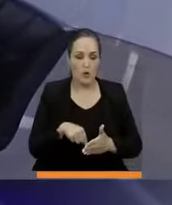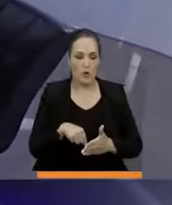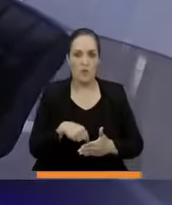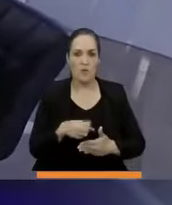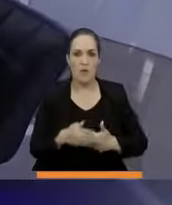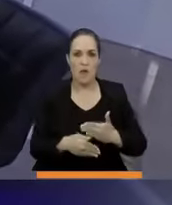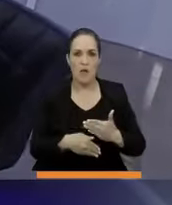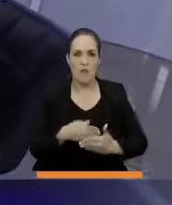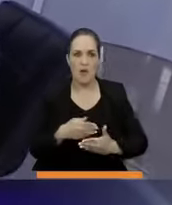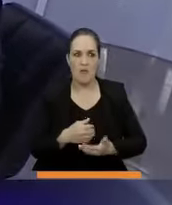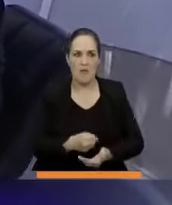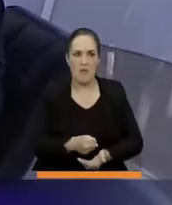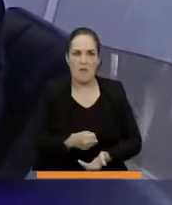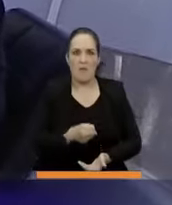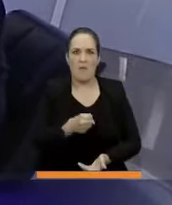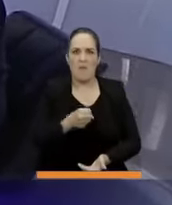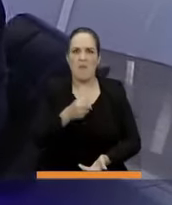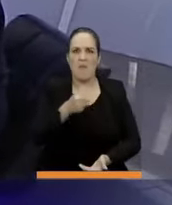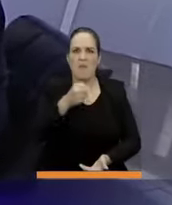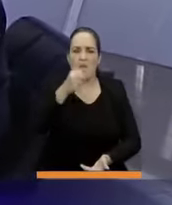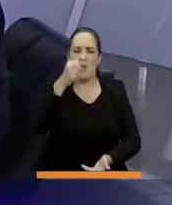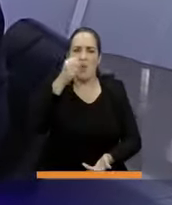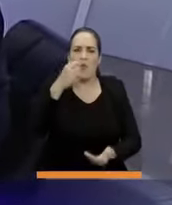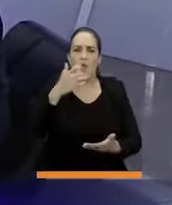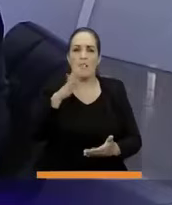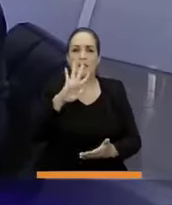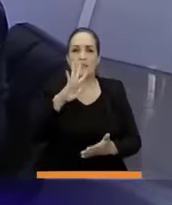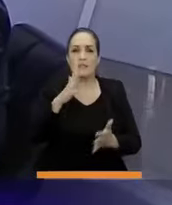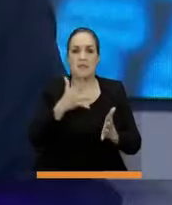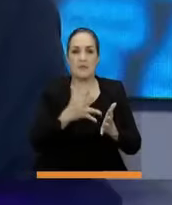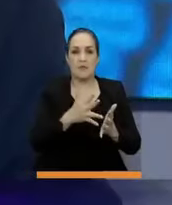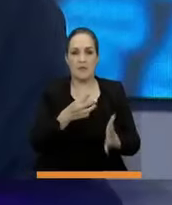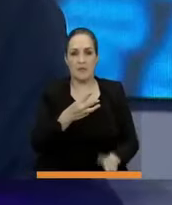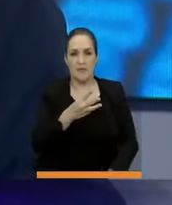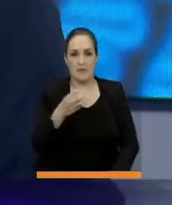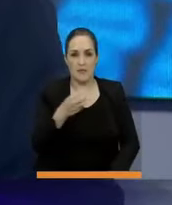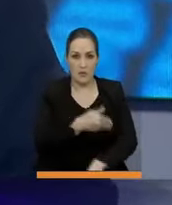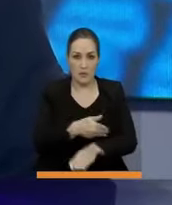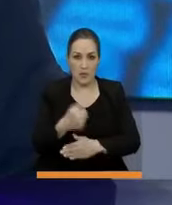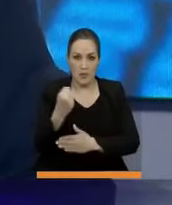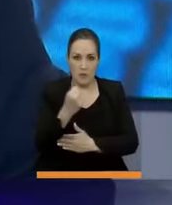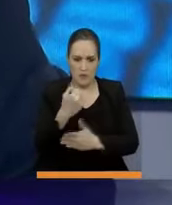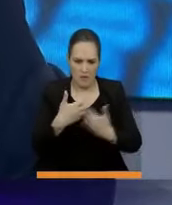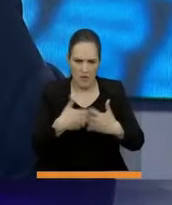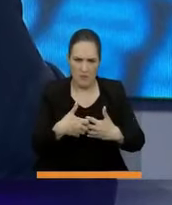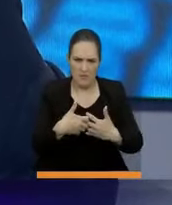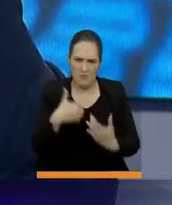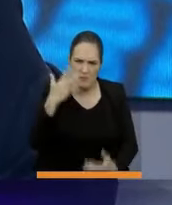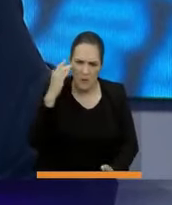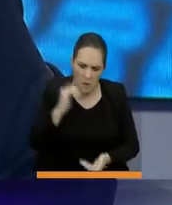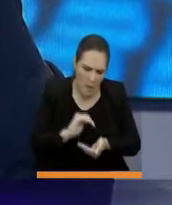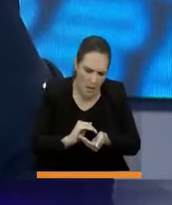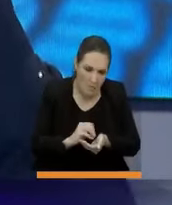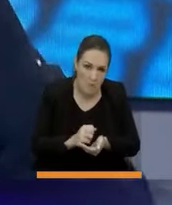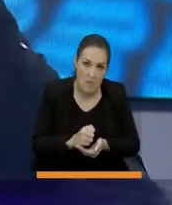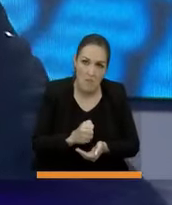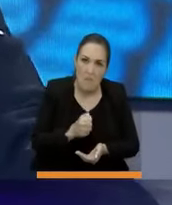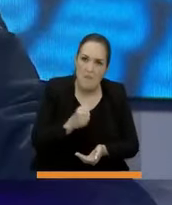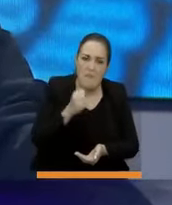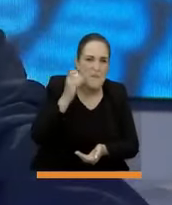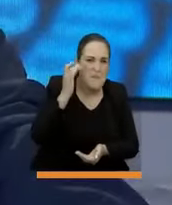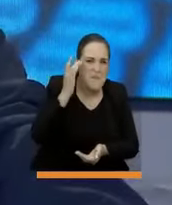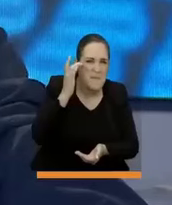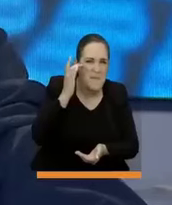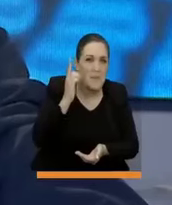termina en suma con un capital de más de 5.300 millones de pesos. ¿A qué se debe eso? Pues básicamente a